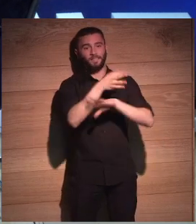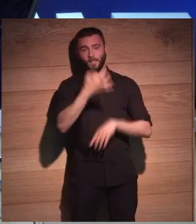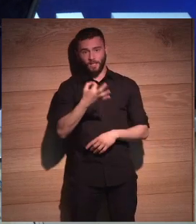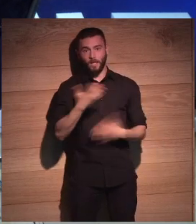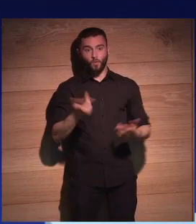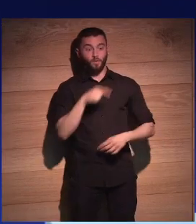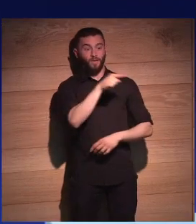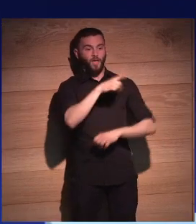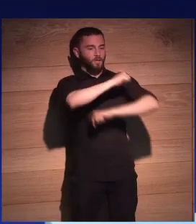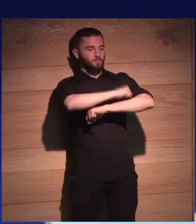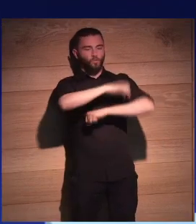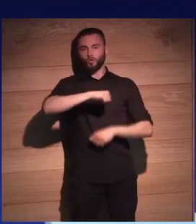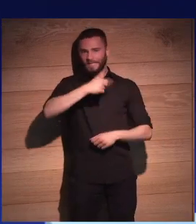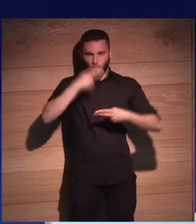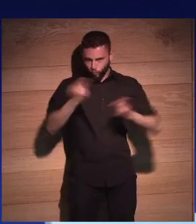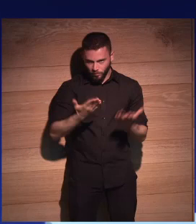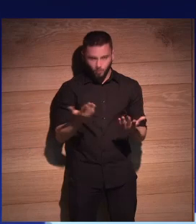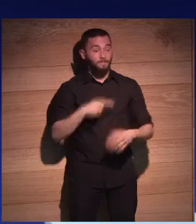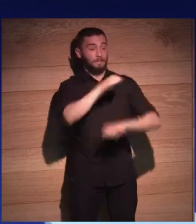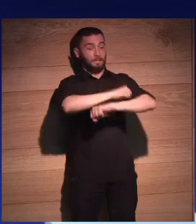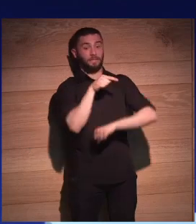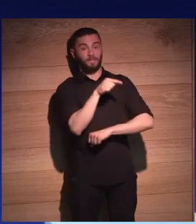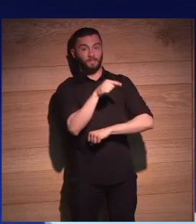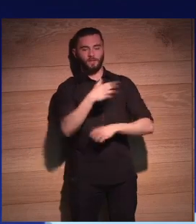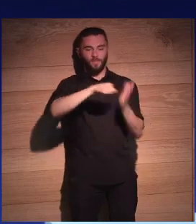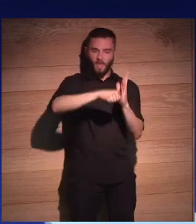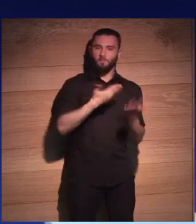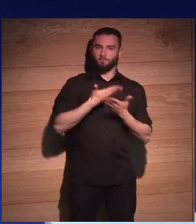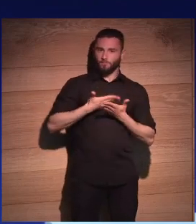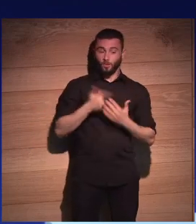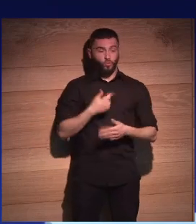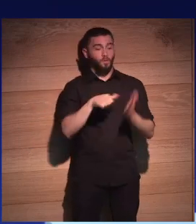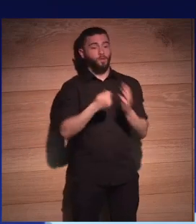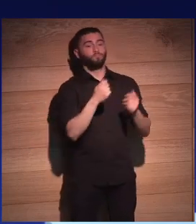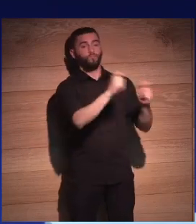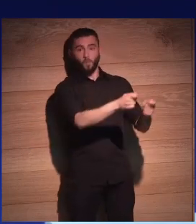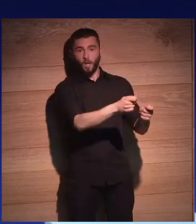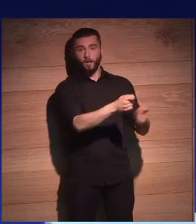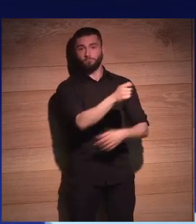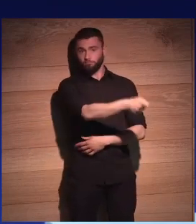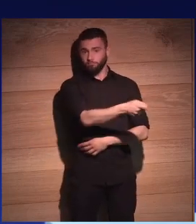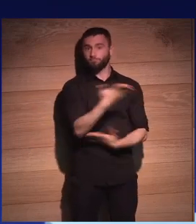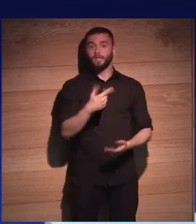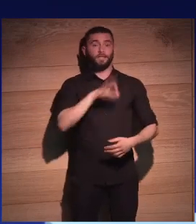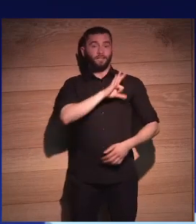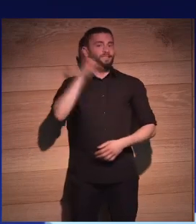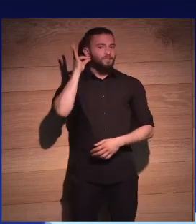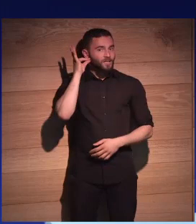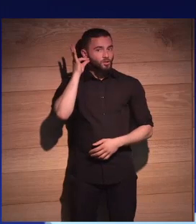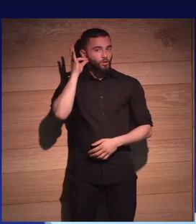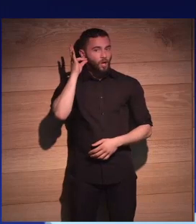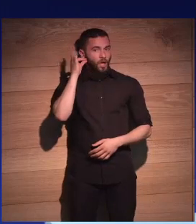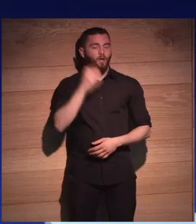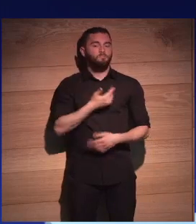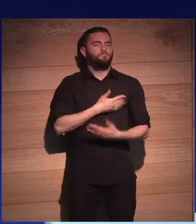en la recepción del hospital, que era un hospital público, me pidieron el DNI y les di el DNI. Y la señora, con la mayor voluntad